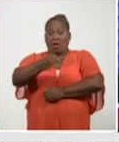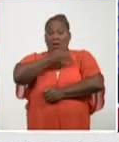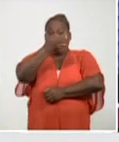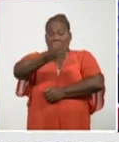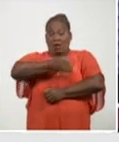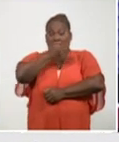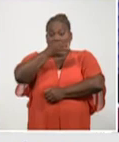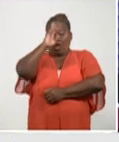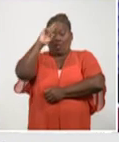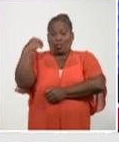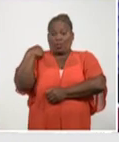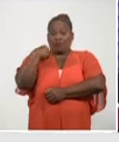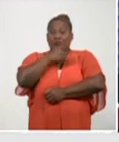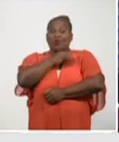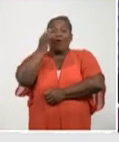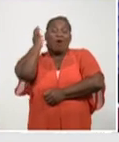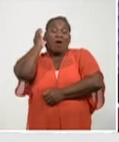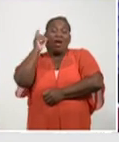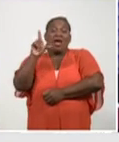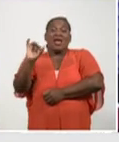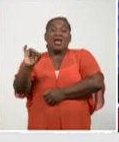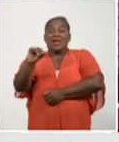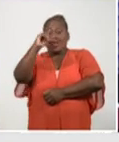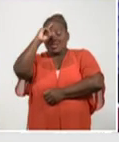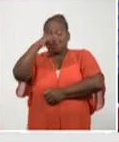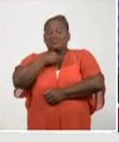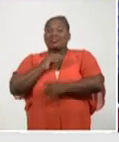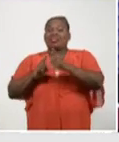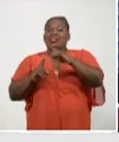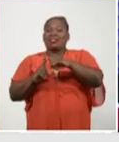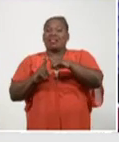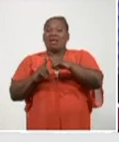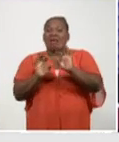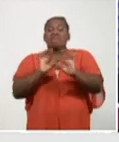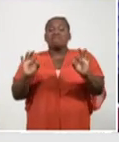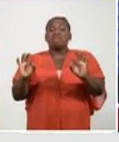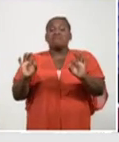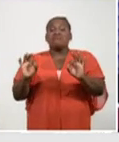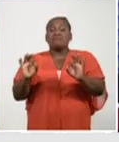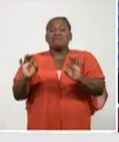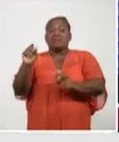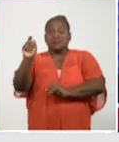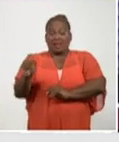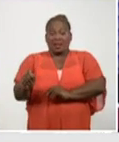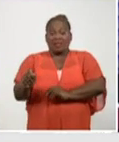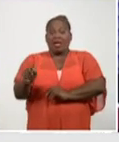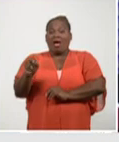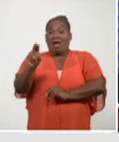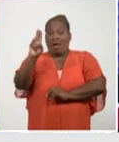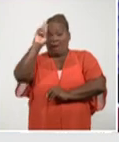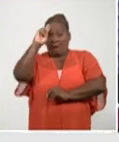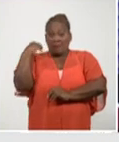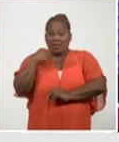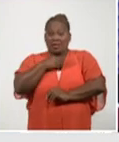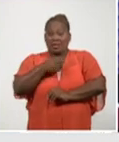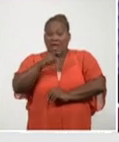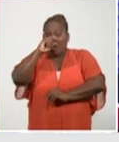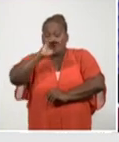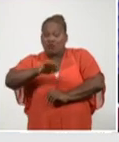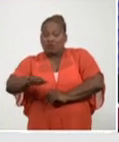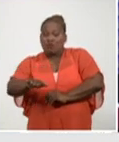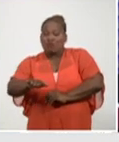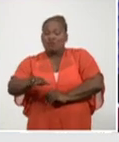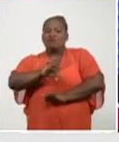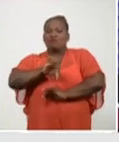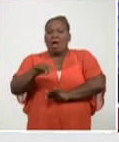doctora Lisset, especialista de pediatría que lleva el programa en el ministerio, que ya se acumulan